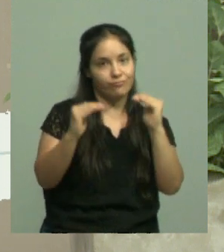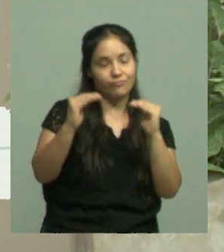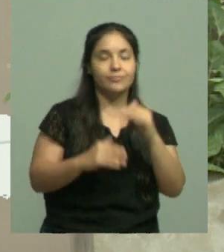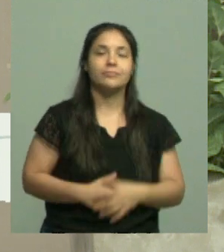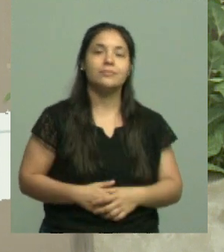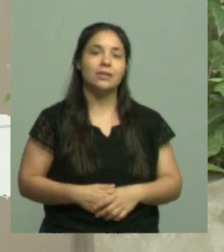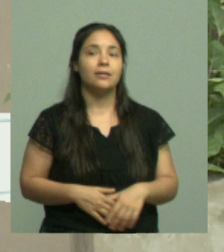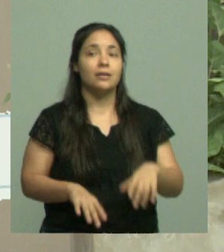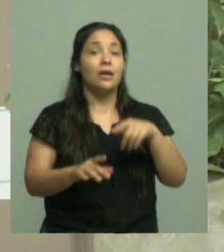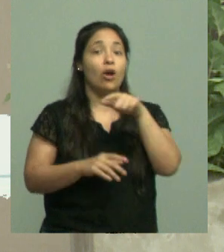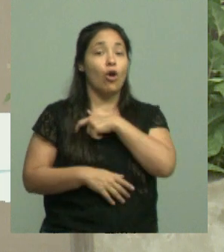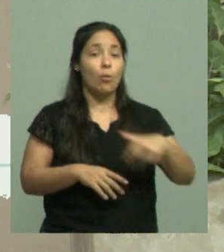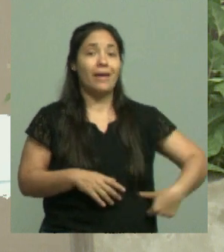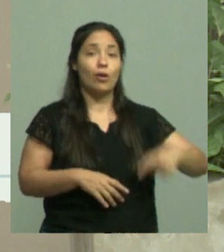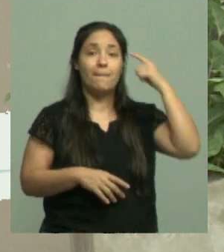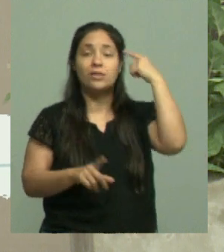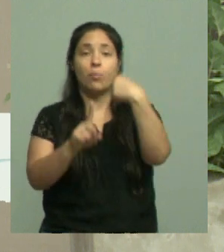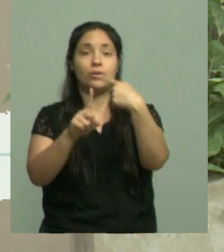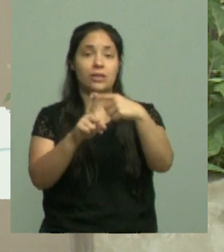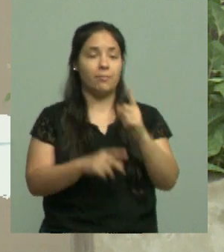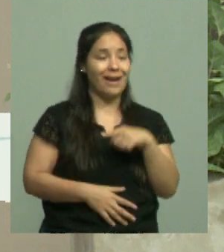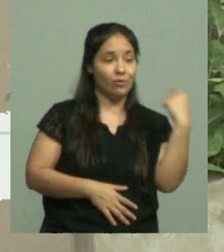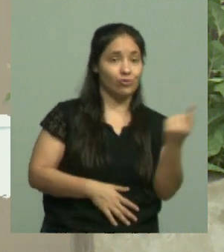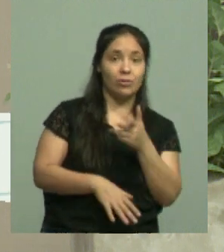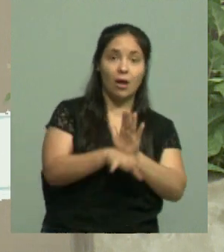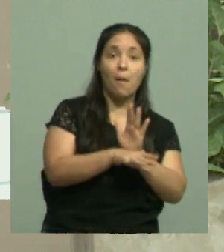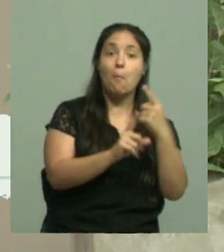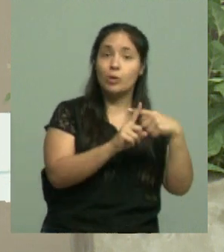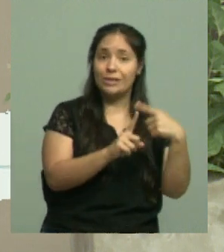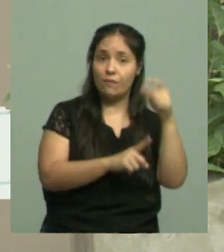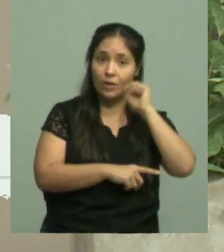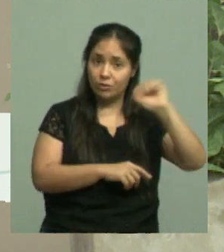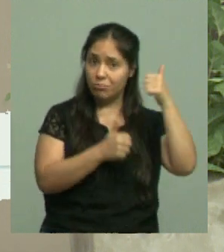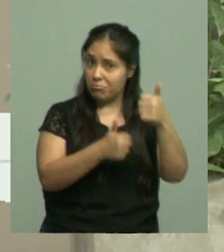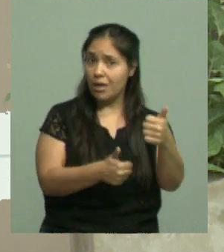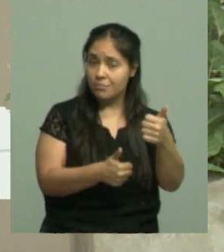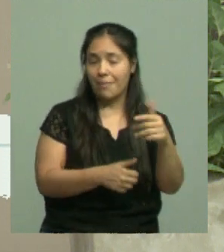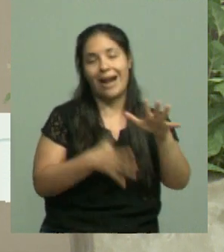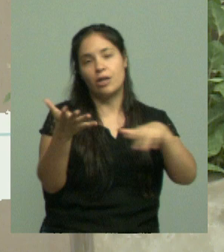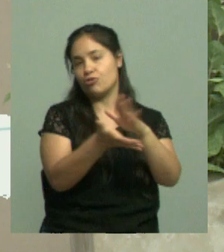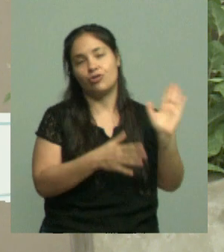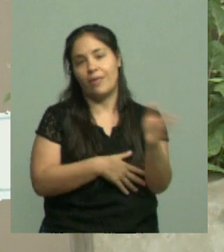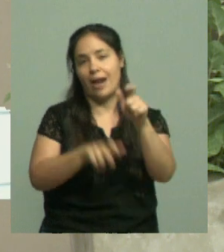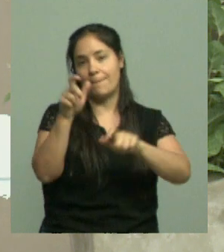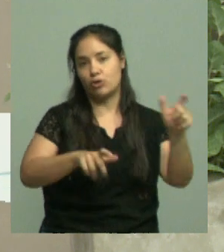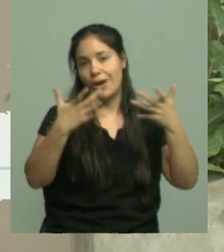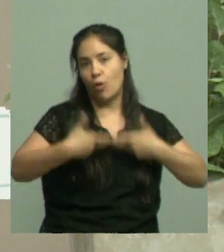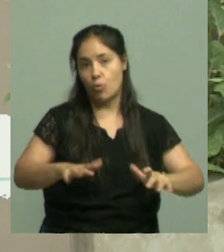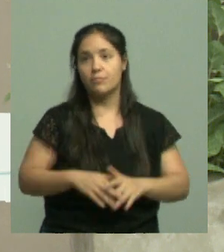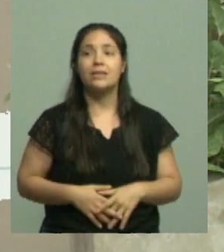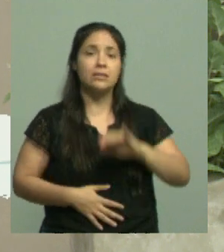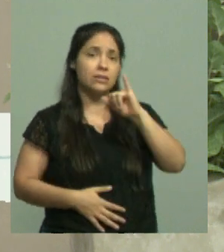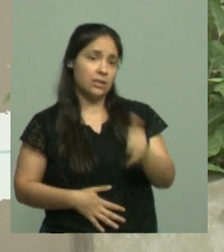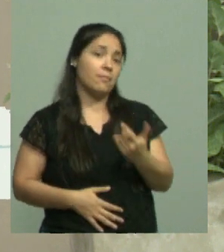son positivos para el gobierno. ¿Para nosotros son positivos esos números de inflación? Digo, para la gente común. Sí, para